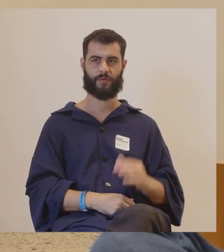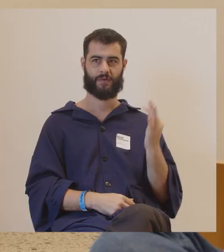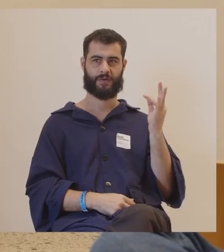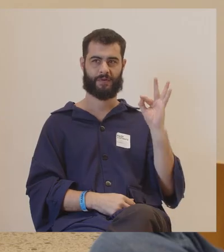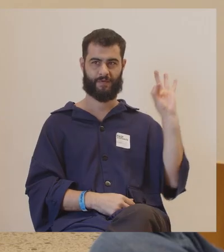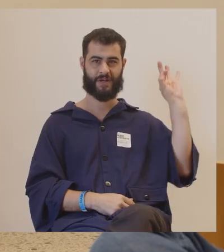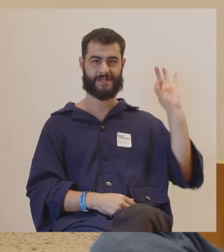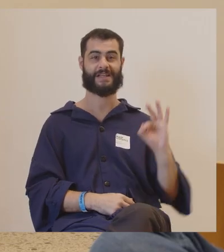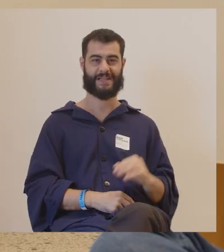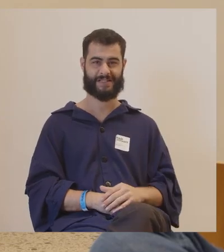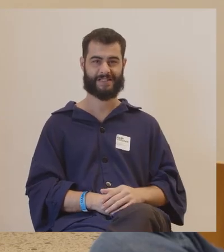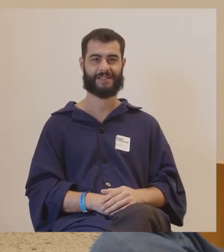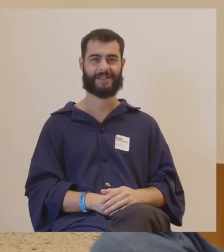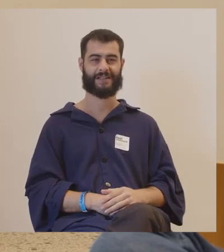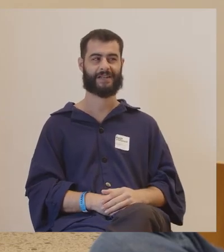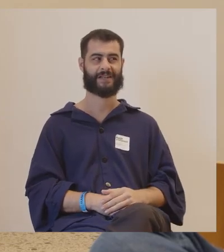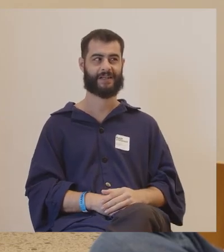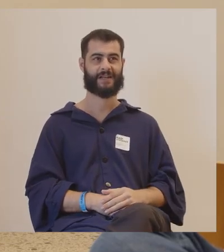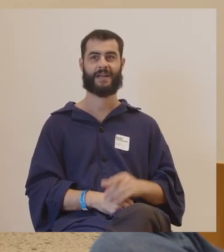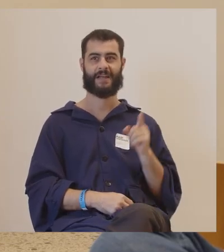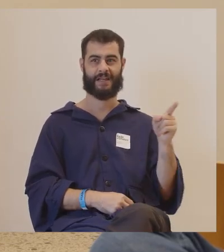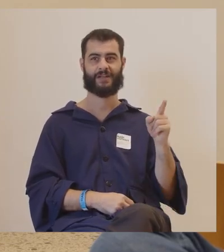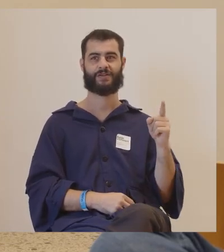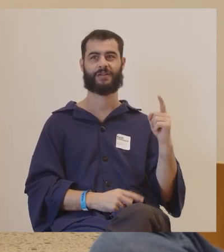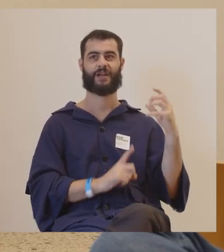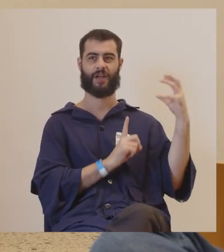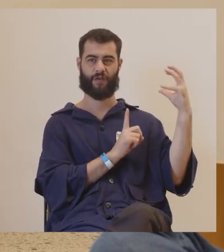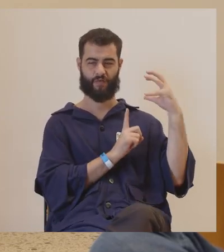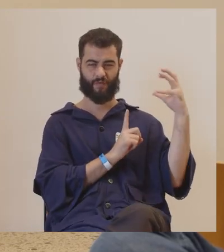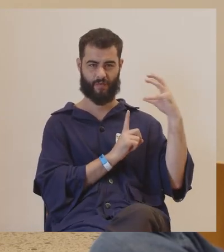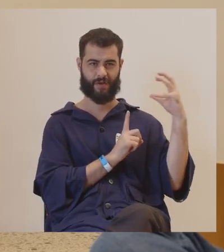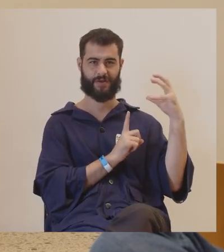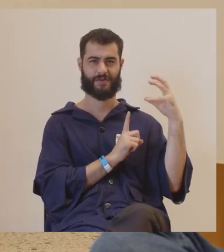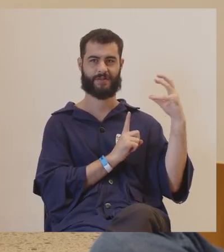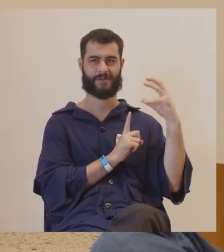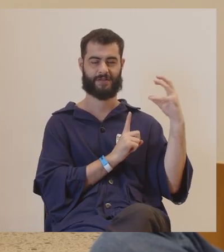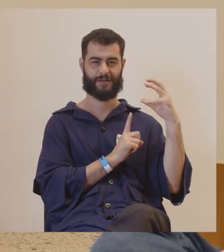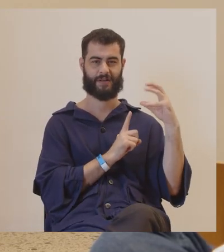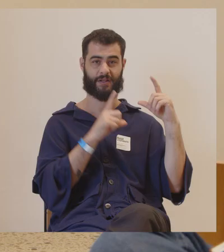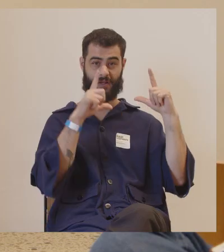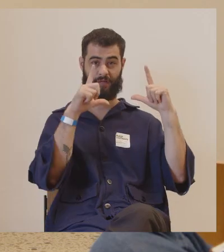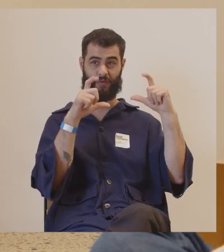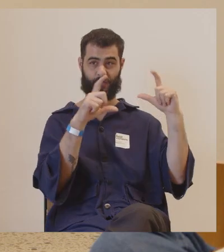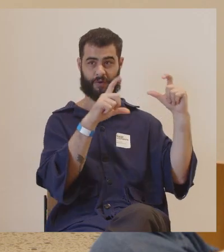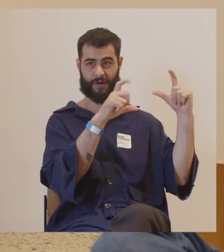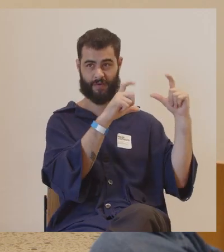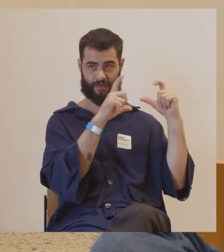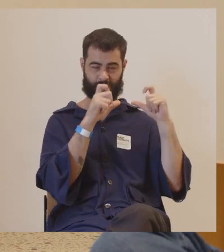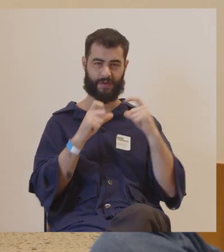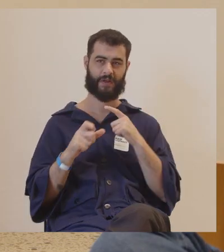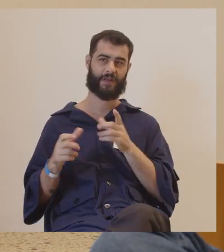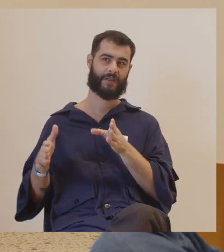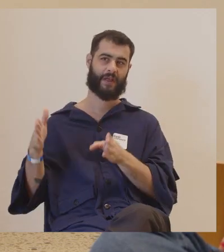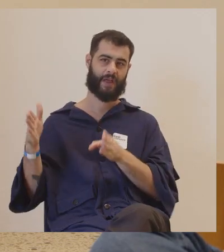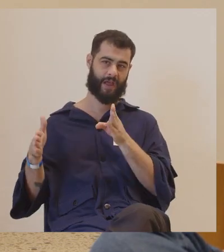Hay una evidencia que haya una influencia de la fotografía en la forma como veían los impresionistas o como en